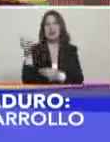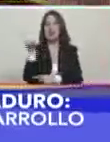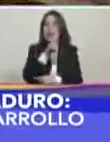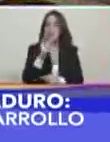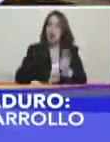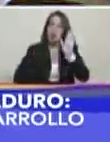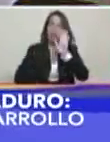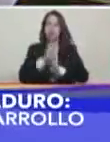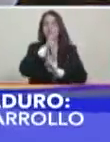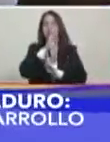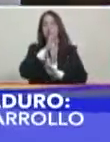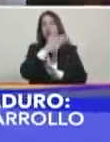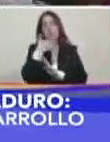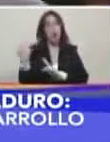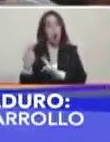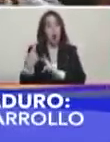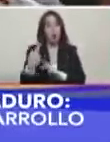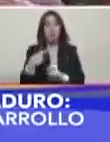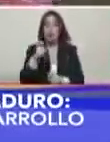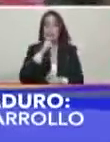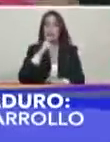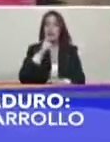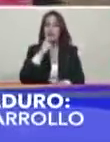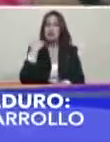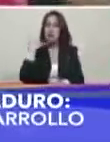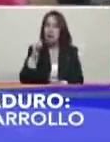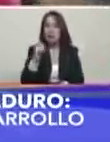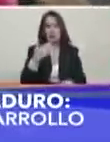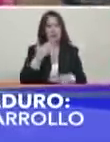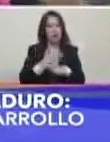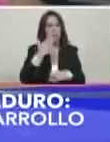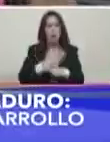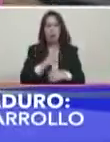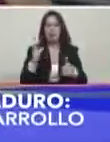Y estas dificultades son el reto para lograrlo.